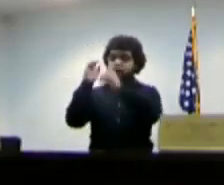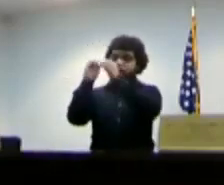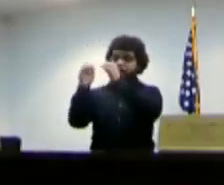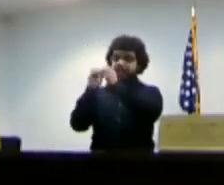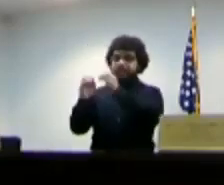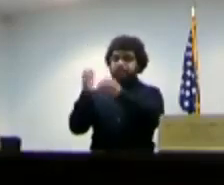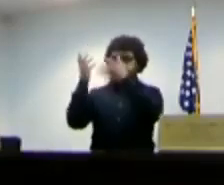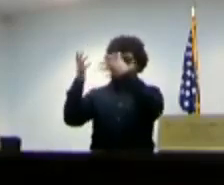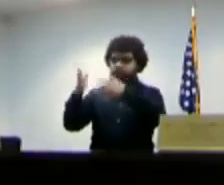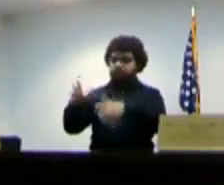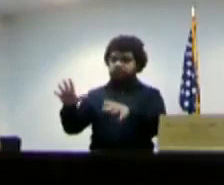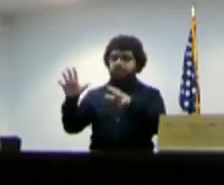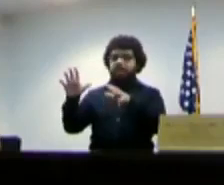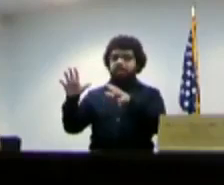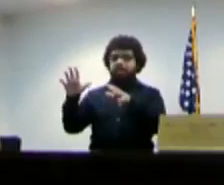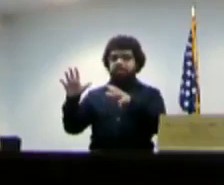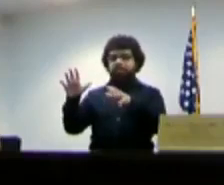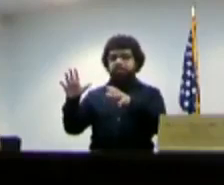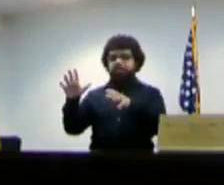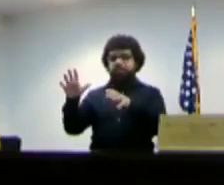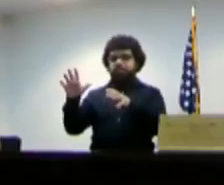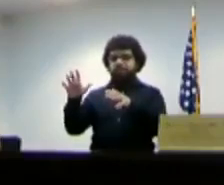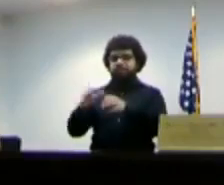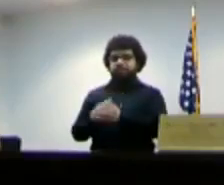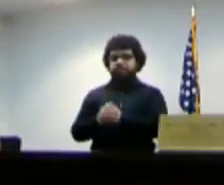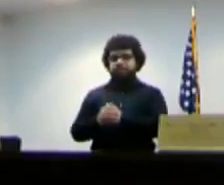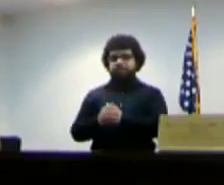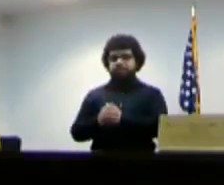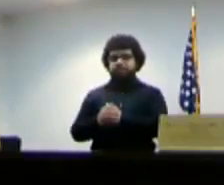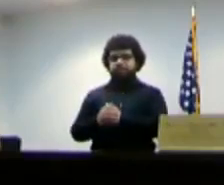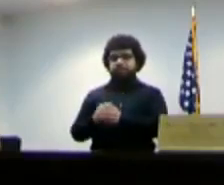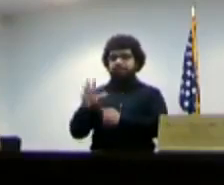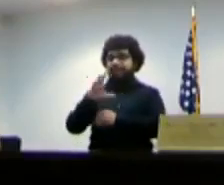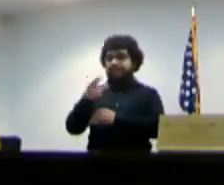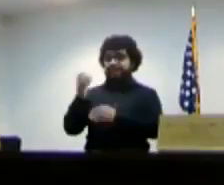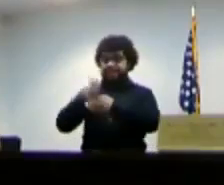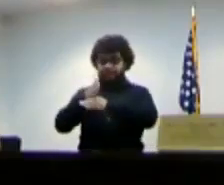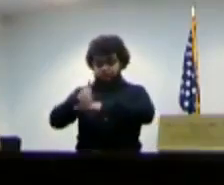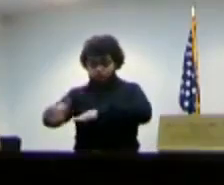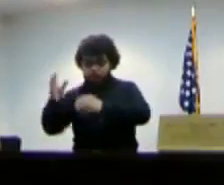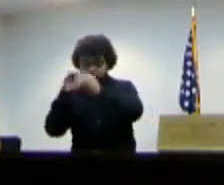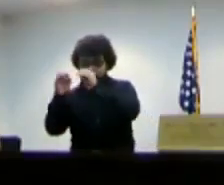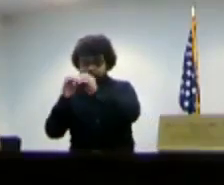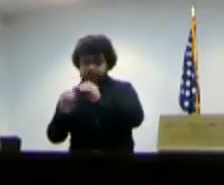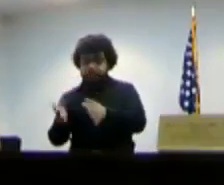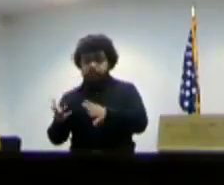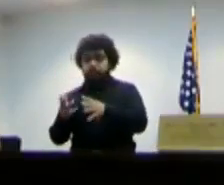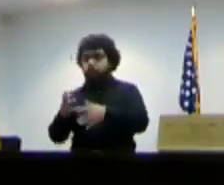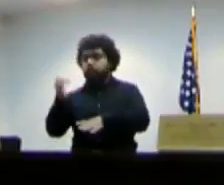programado mayor y falló. En ese momento, nuestros clientes no se vieron